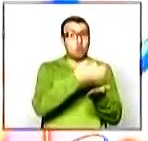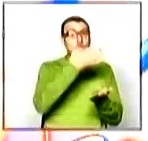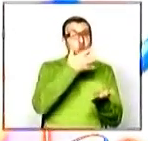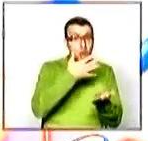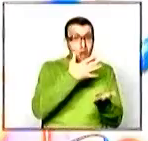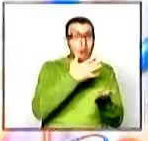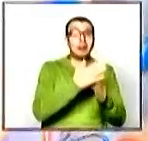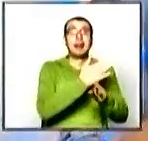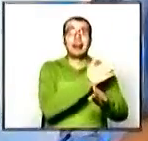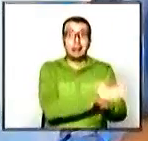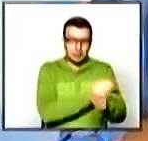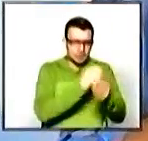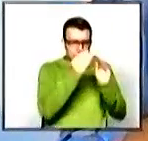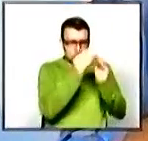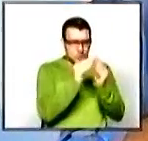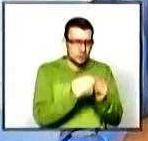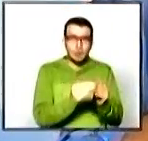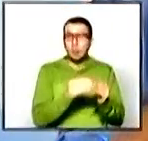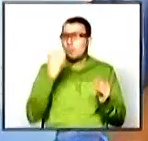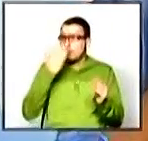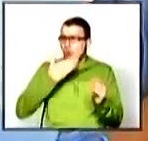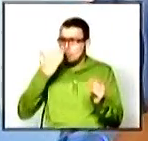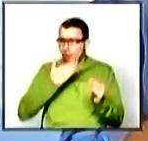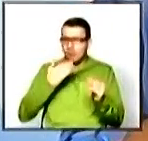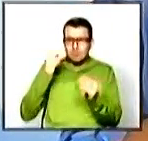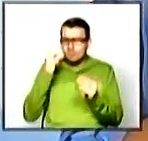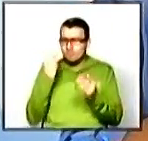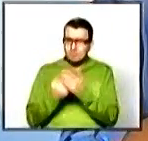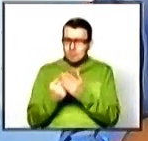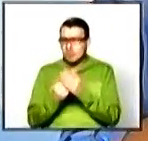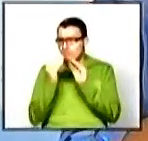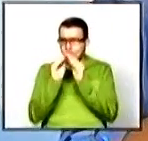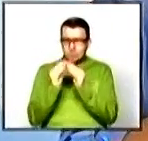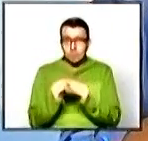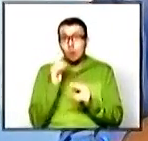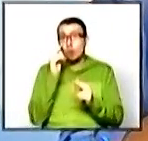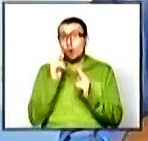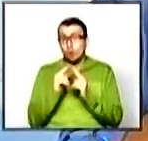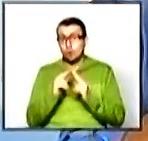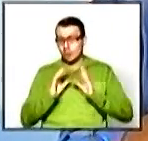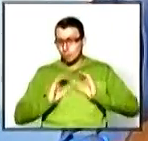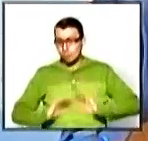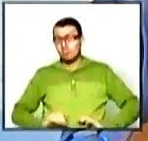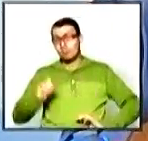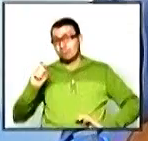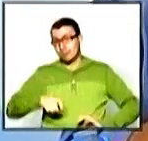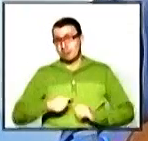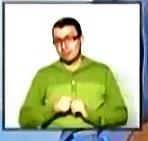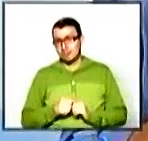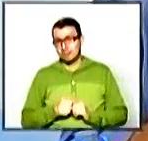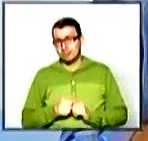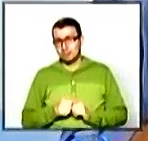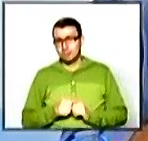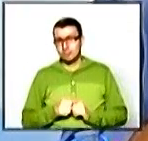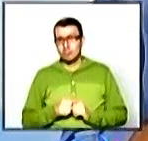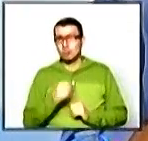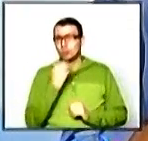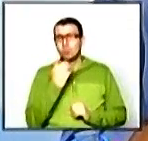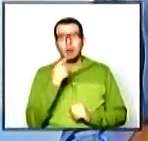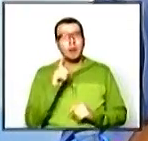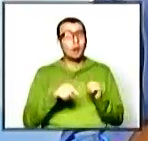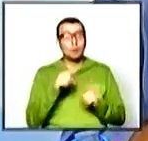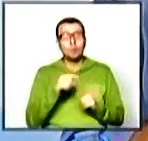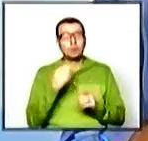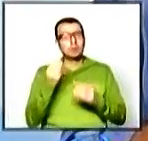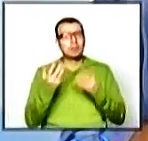existir muchas pruebas y conocer muy bien el funcionamiento del cuerpo. Resulta que se dieron a la tarea de hacer las lágrimas